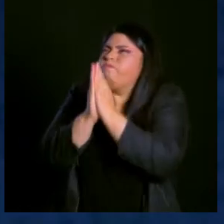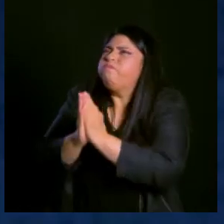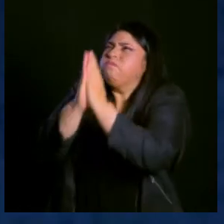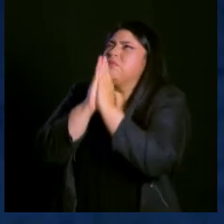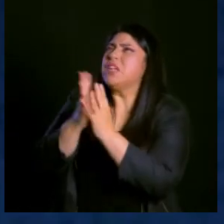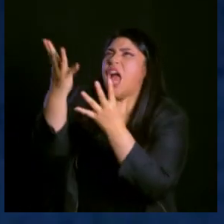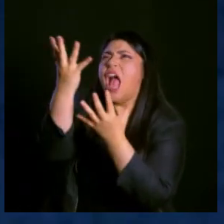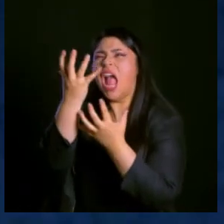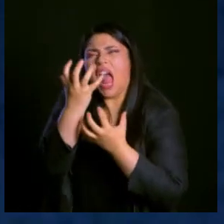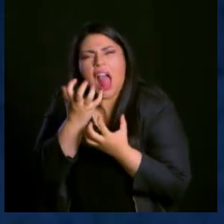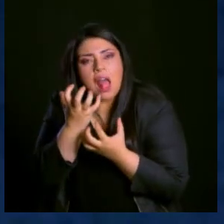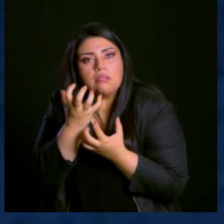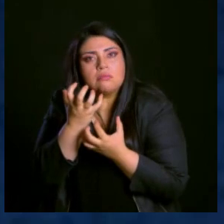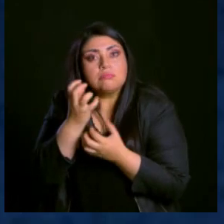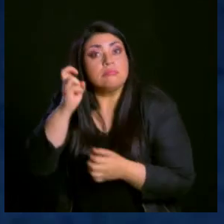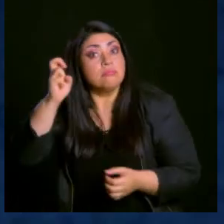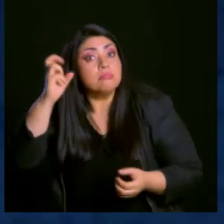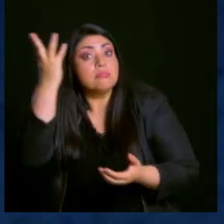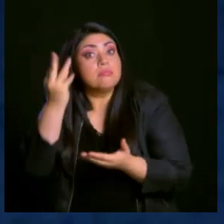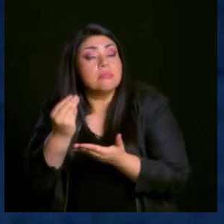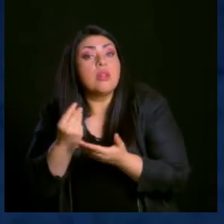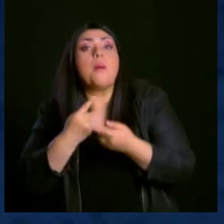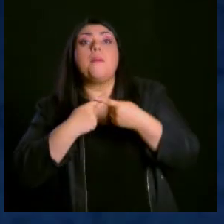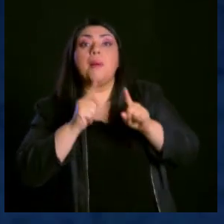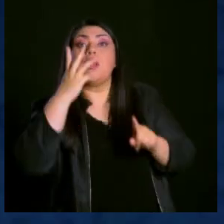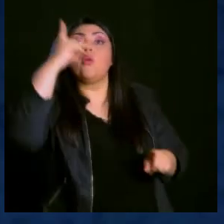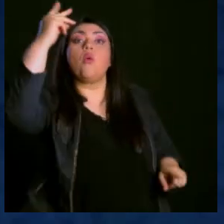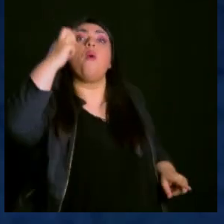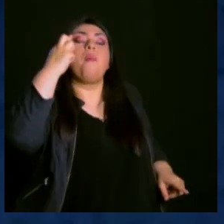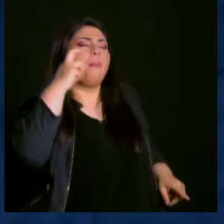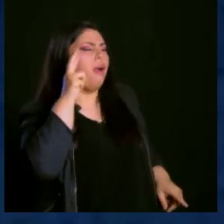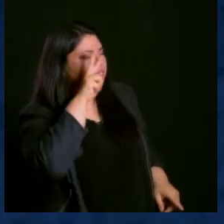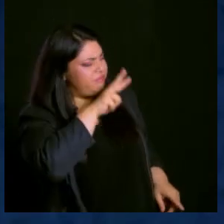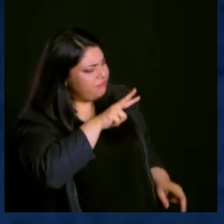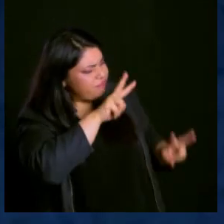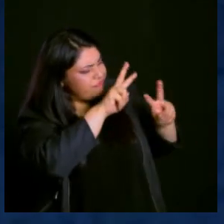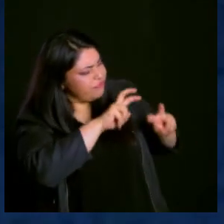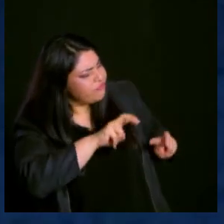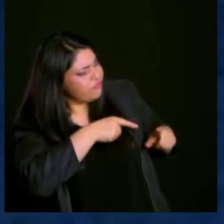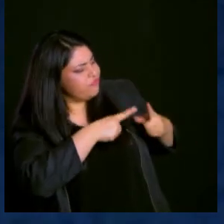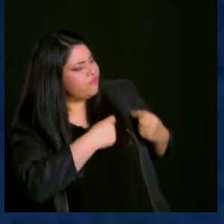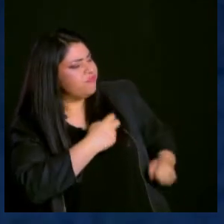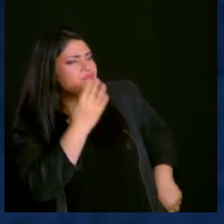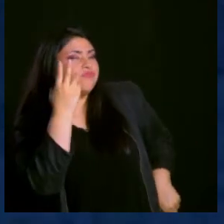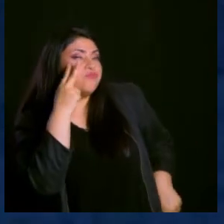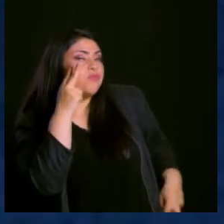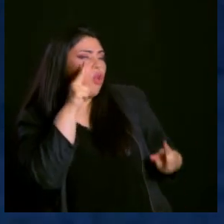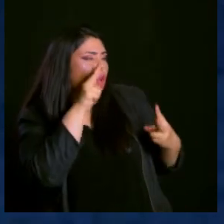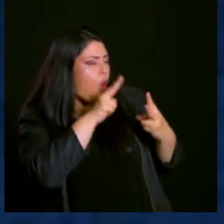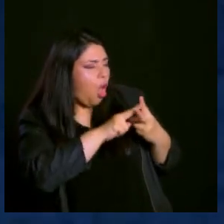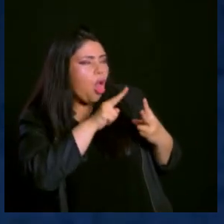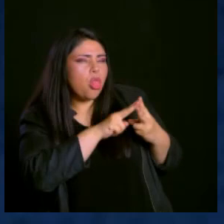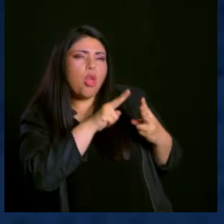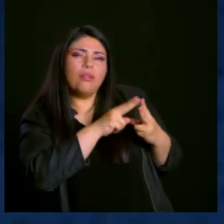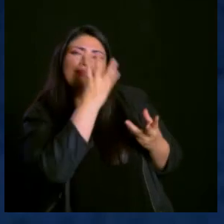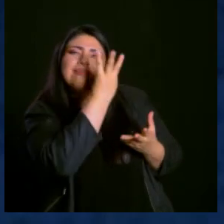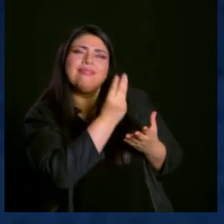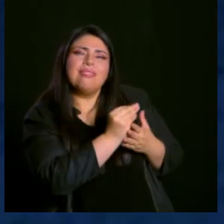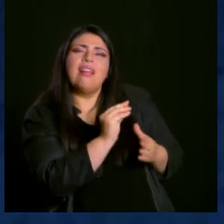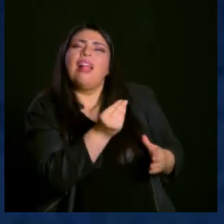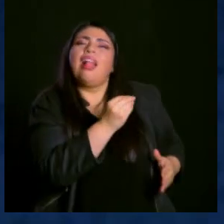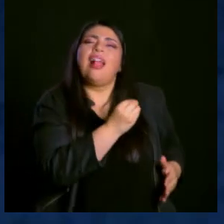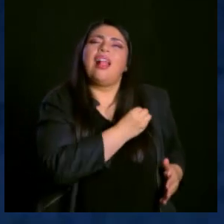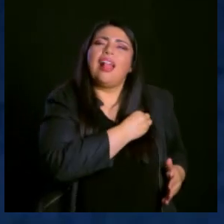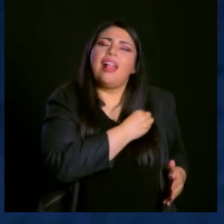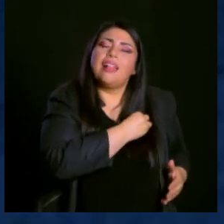indecibles más el que escuadriña los corazones sabe cuál es la intención del espíritu conforme